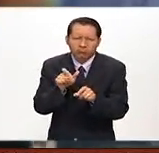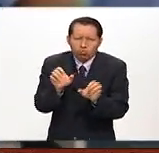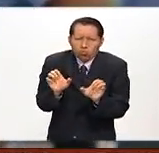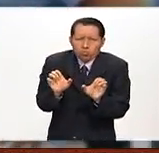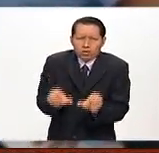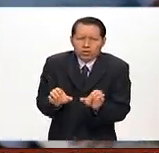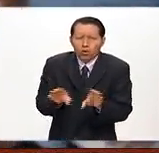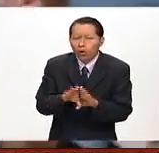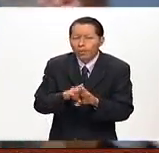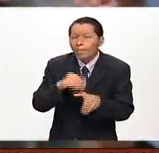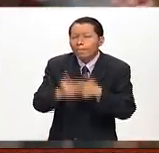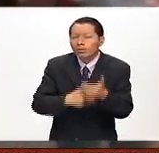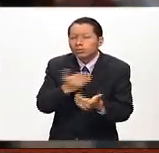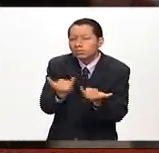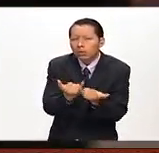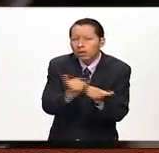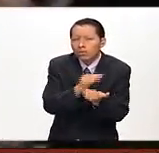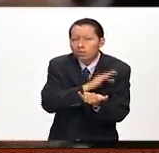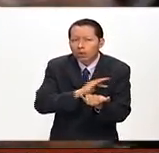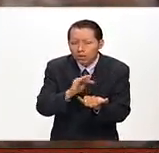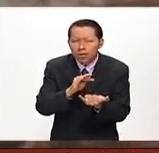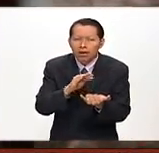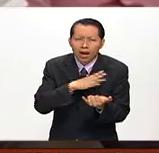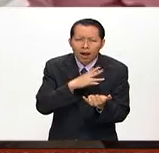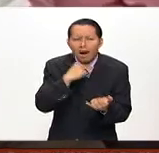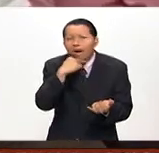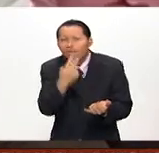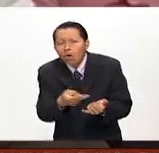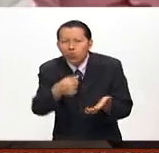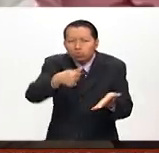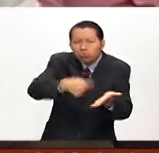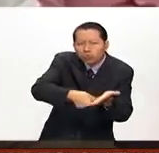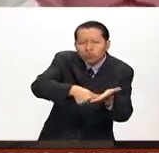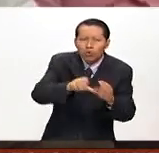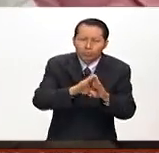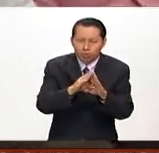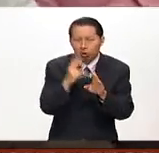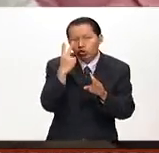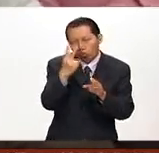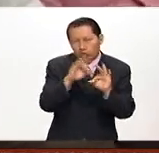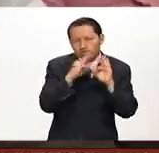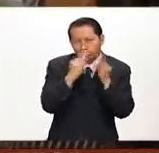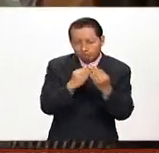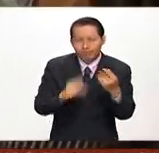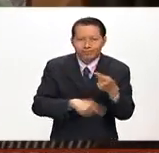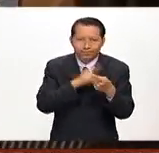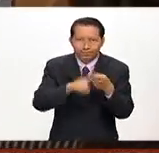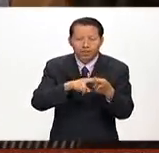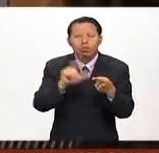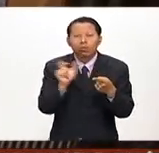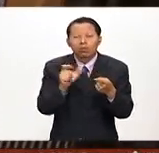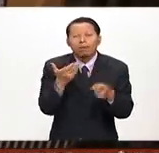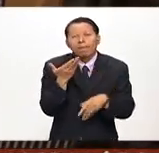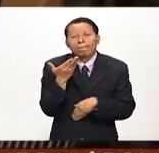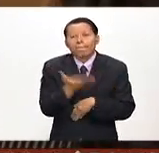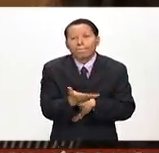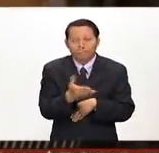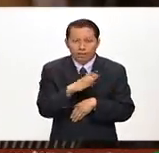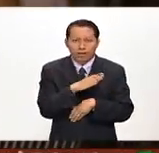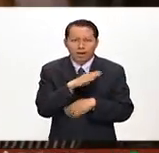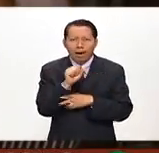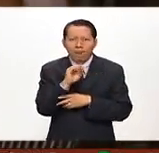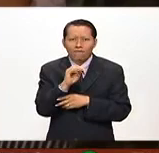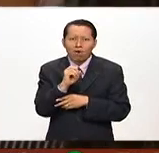será el proceso para recabar sus datos biométricos? Se llevará a cabo en 2 etapas. La primera, cuando solicite su registro en una Afore